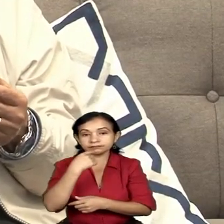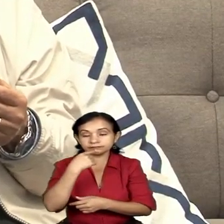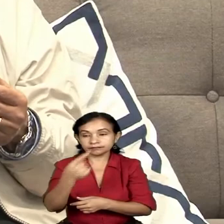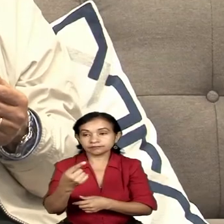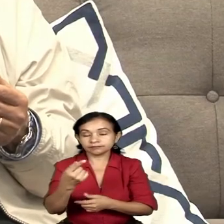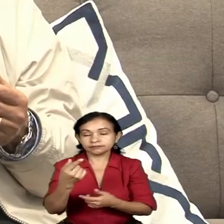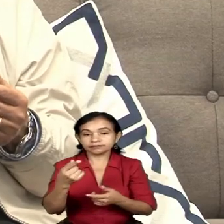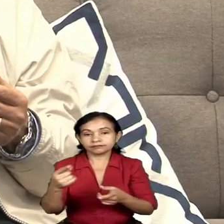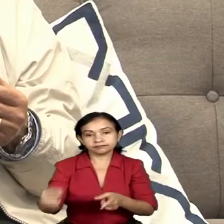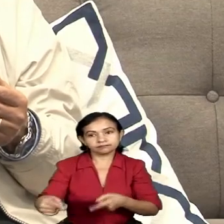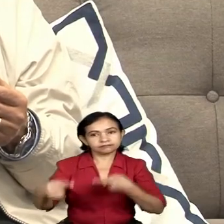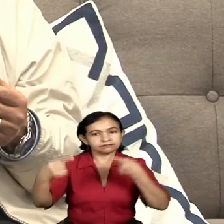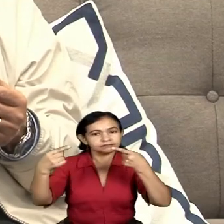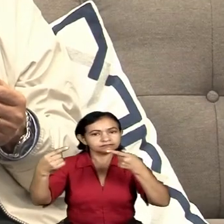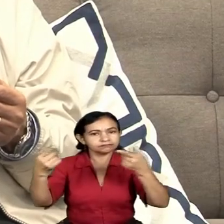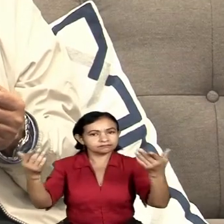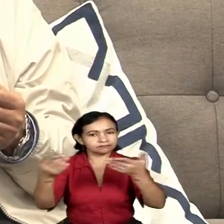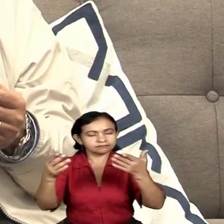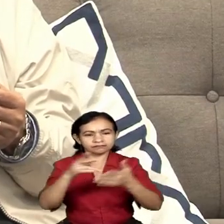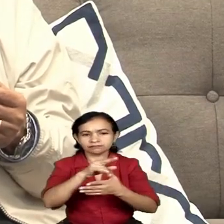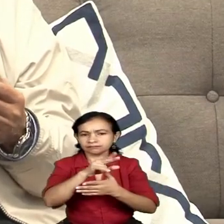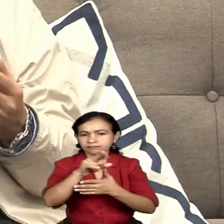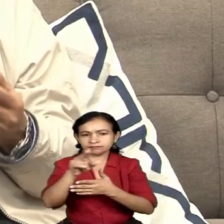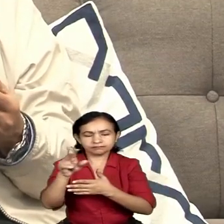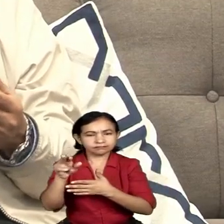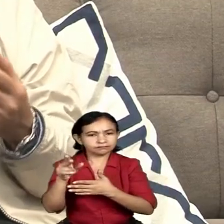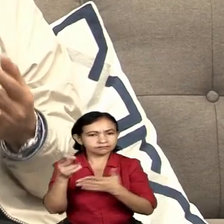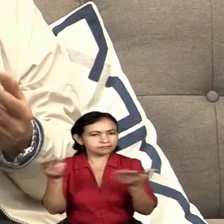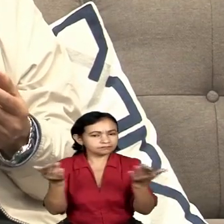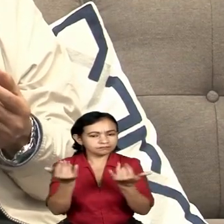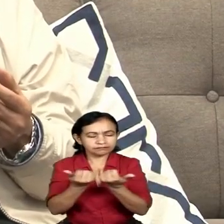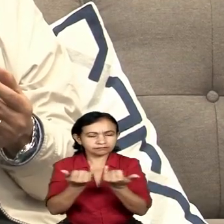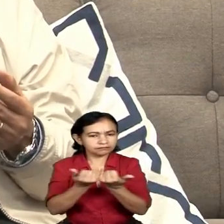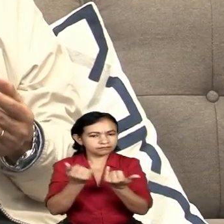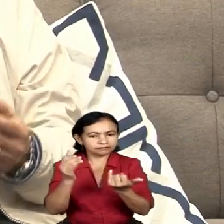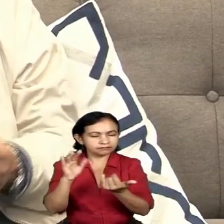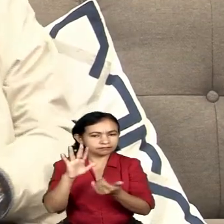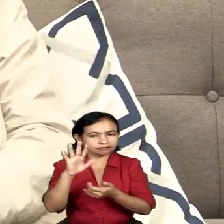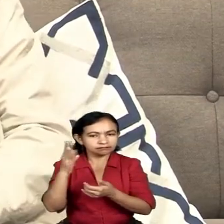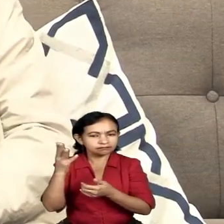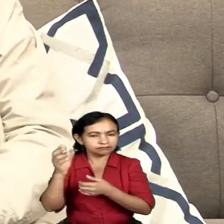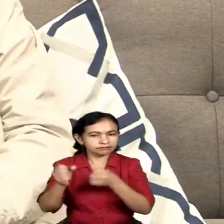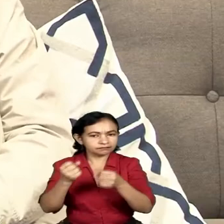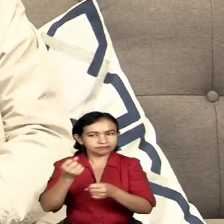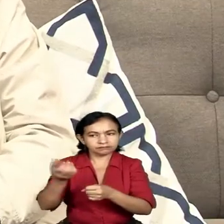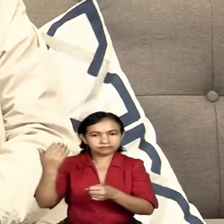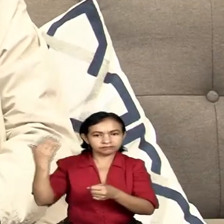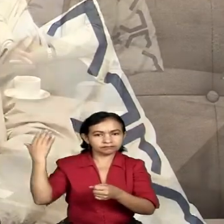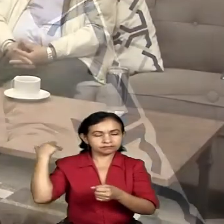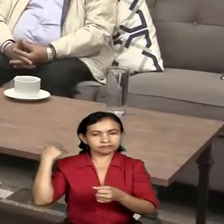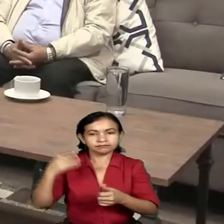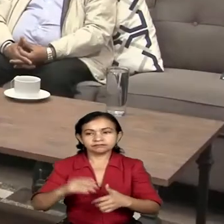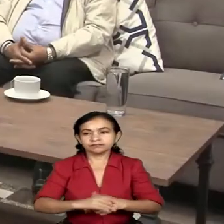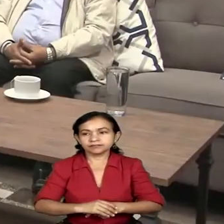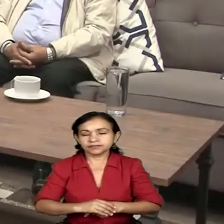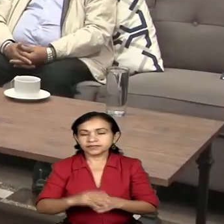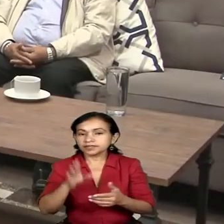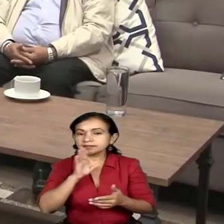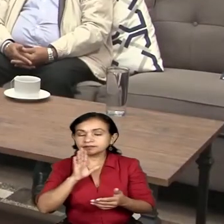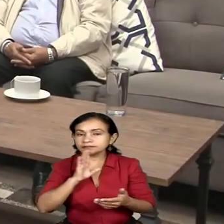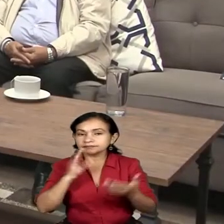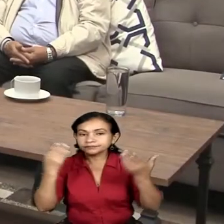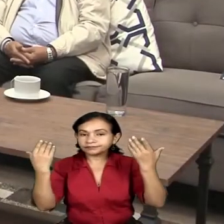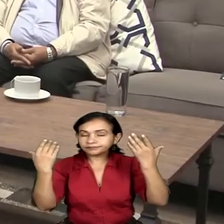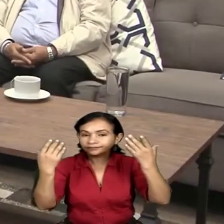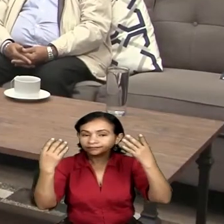el enemigo es el mismo a un siglo de distancia. Diputado, y también refiriéndome a algunos hechos que